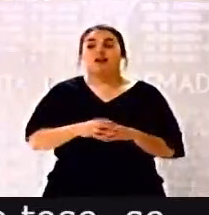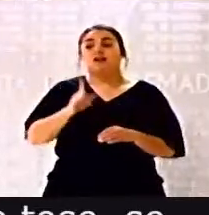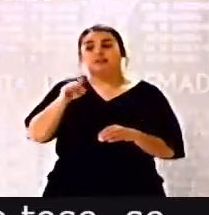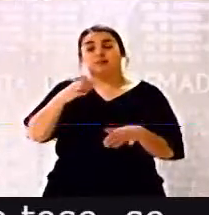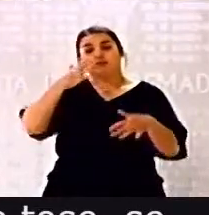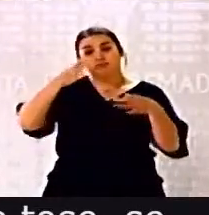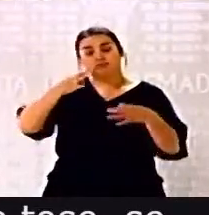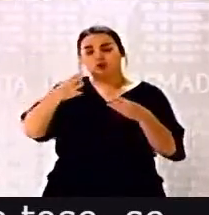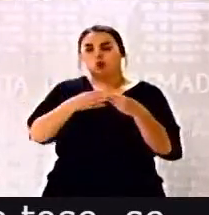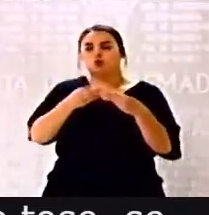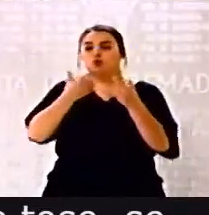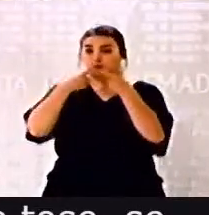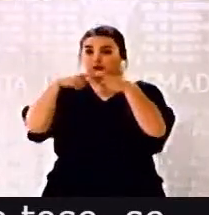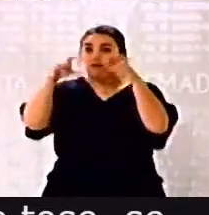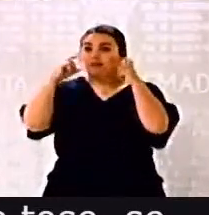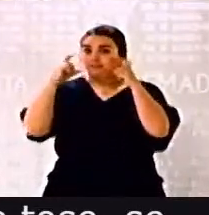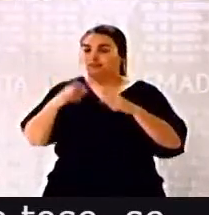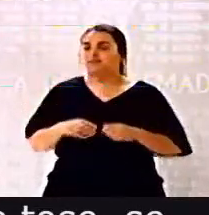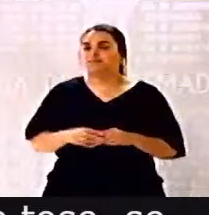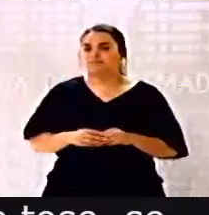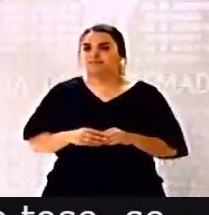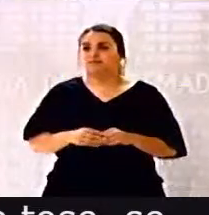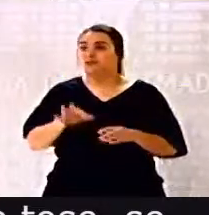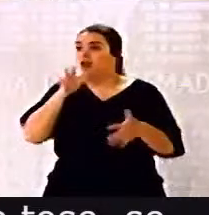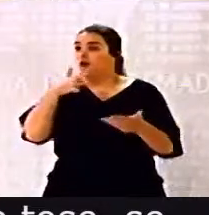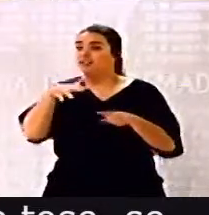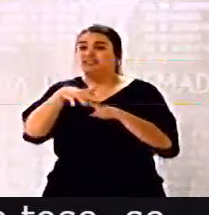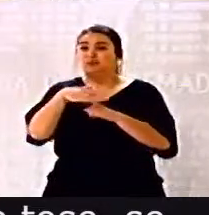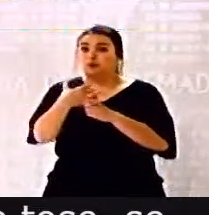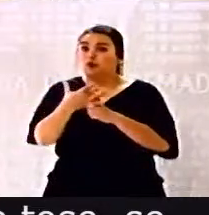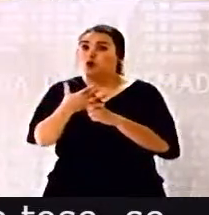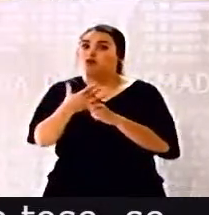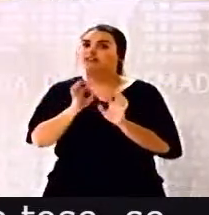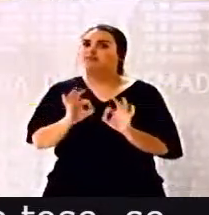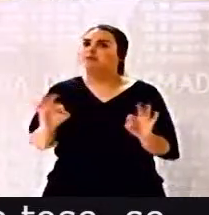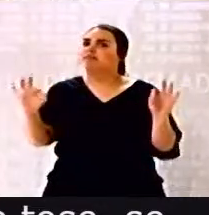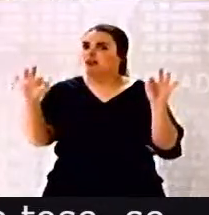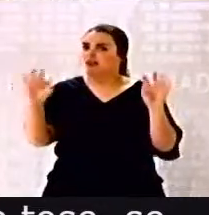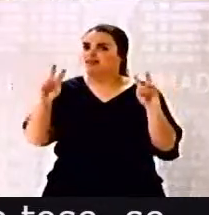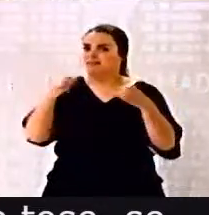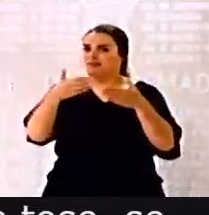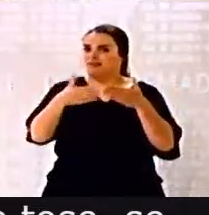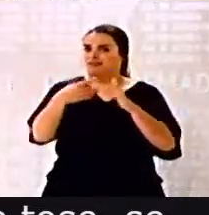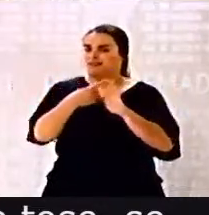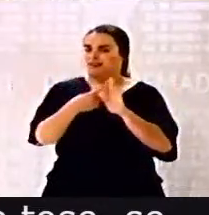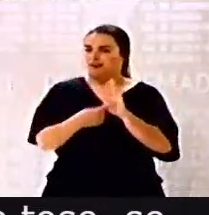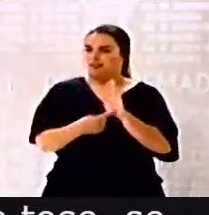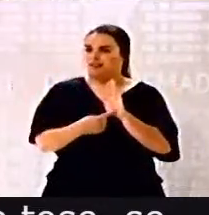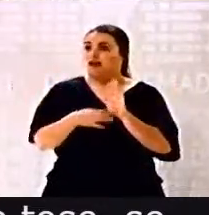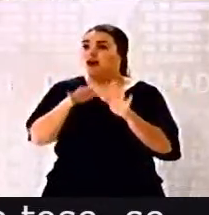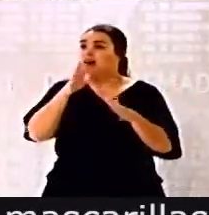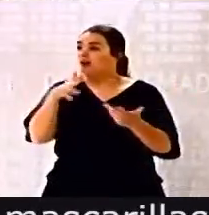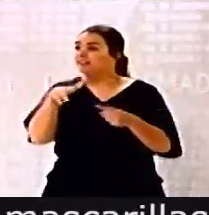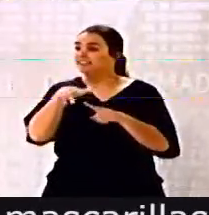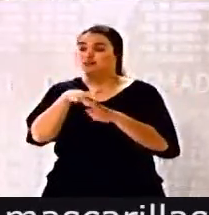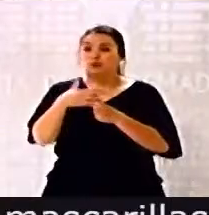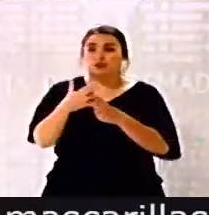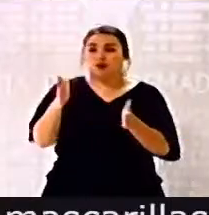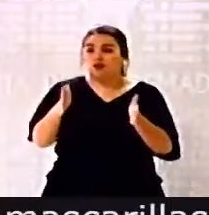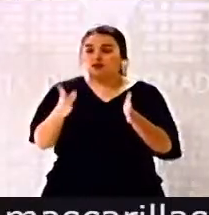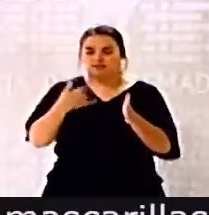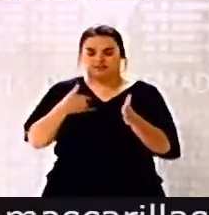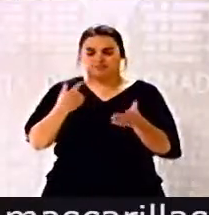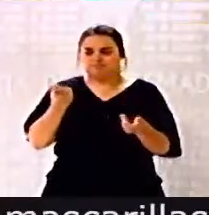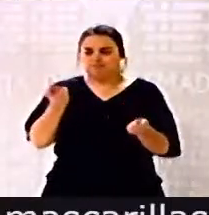el uso de las mascarillas. Estamos en un momento clave de la desescalada, en el momento en el que empezamos